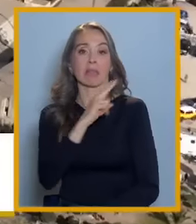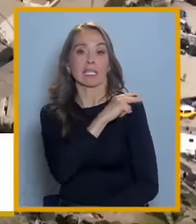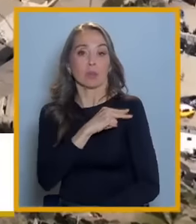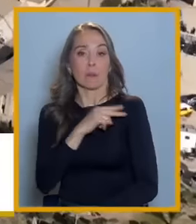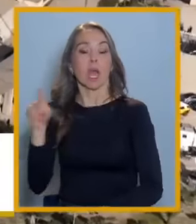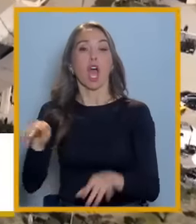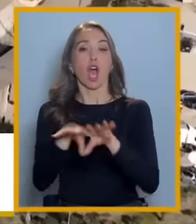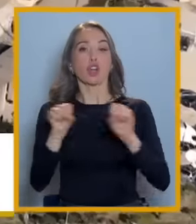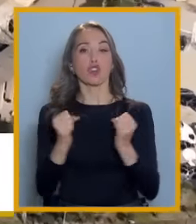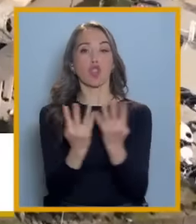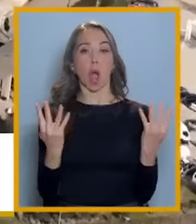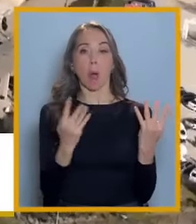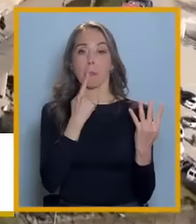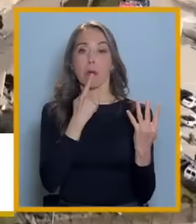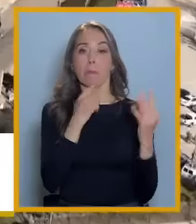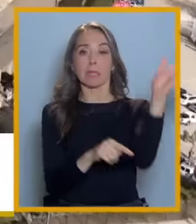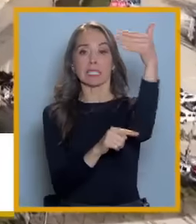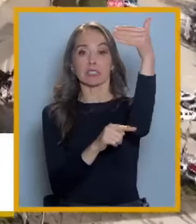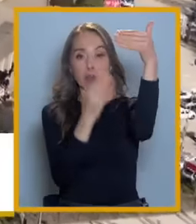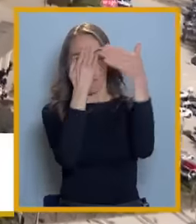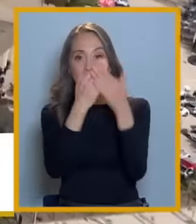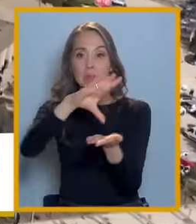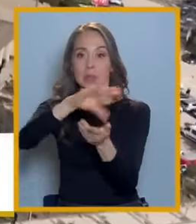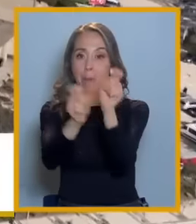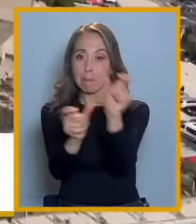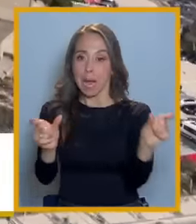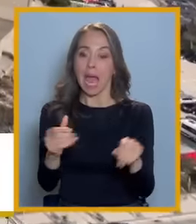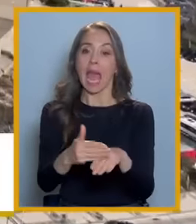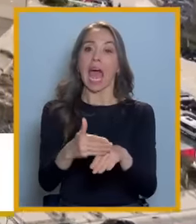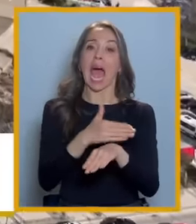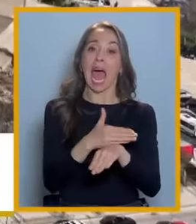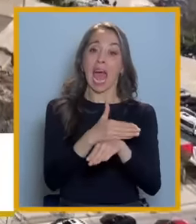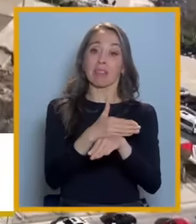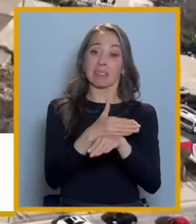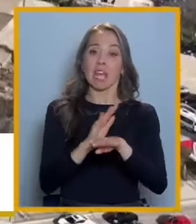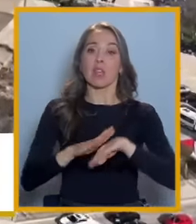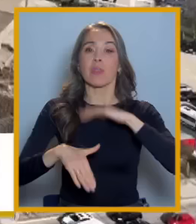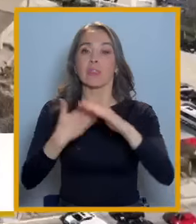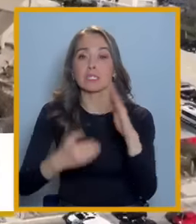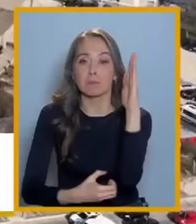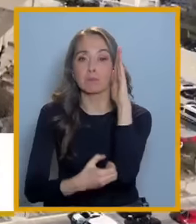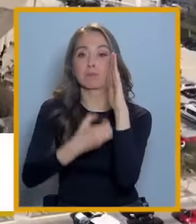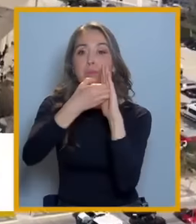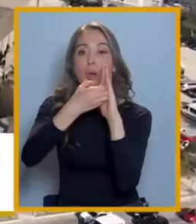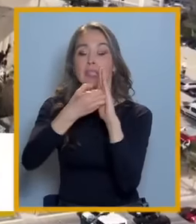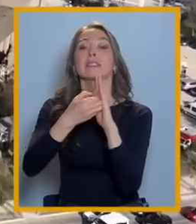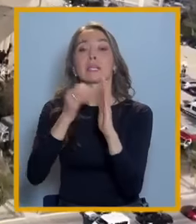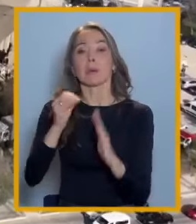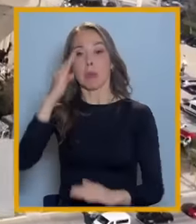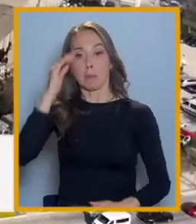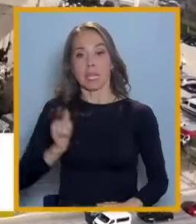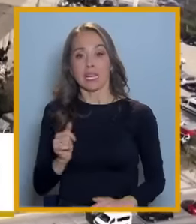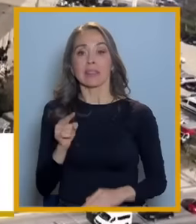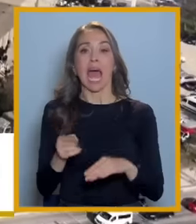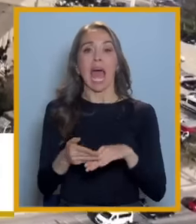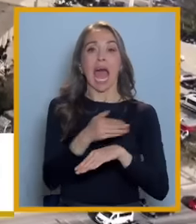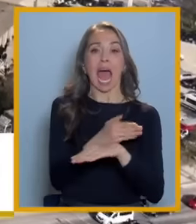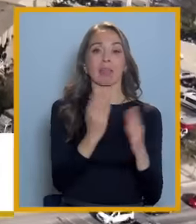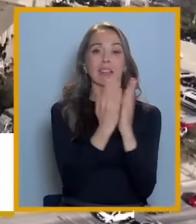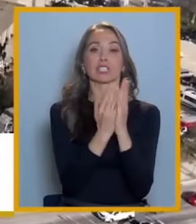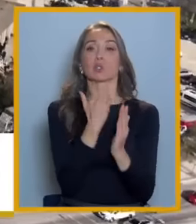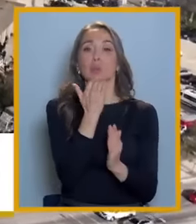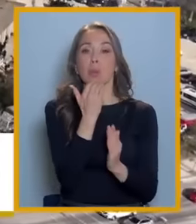un compromiso con el país. ¿Esto marca antes y un después en la carrera militar? Esto marca un antes y un después, como dice